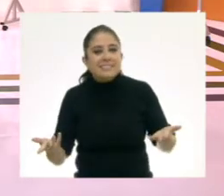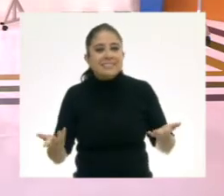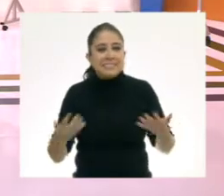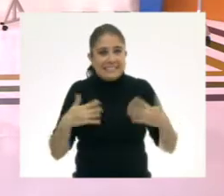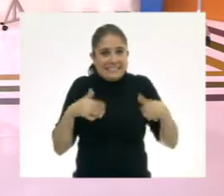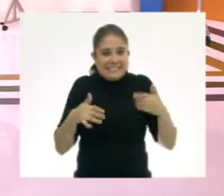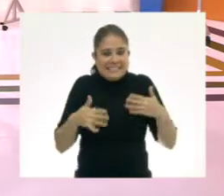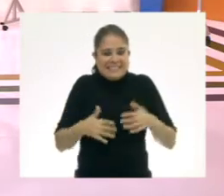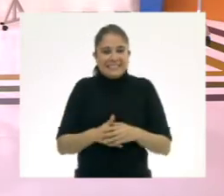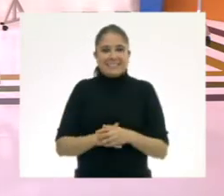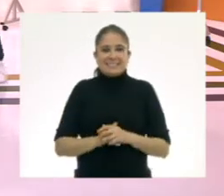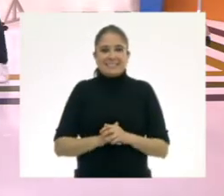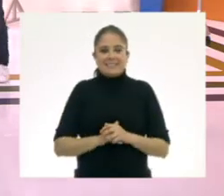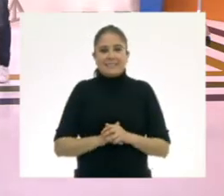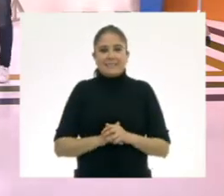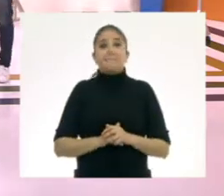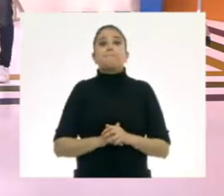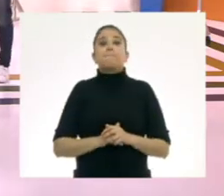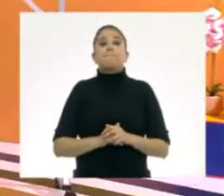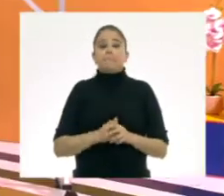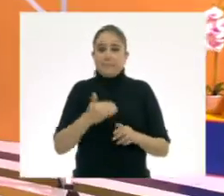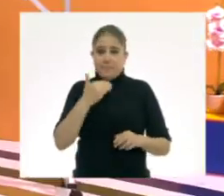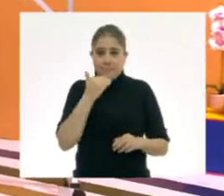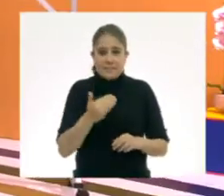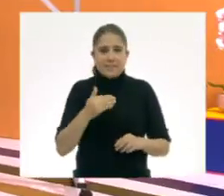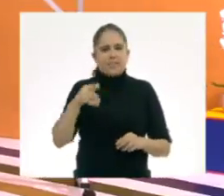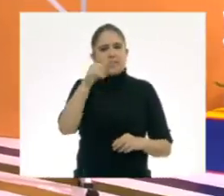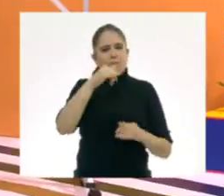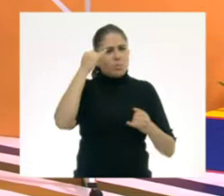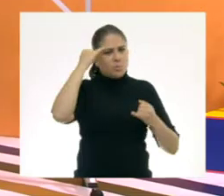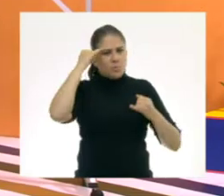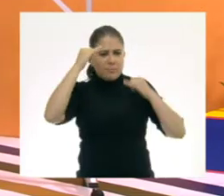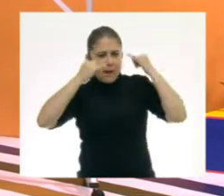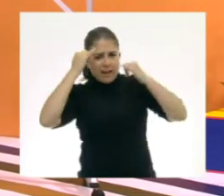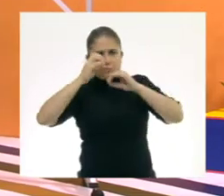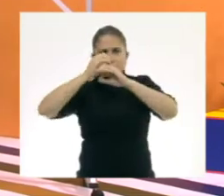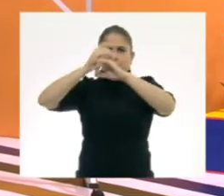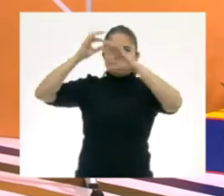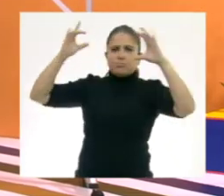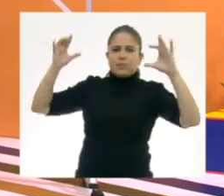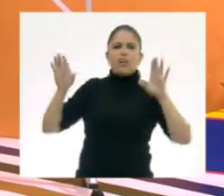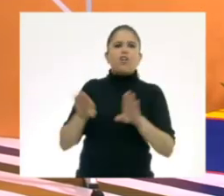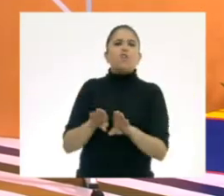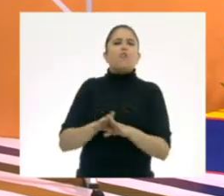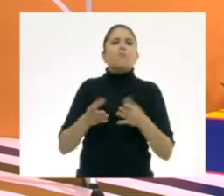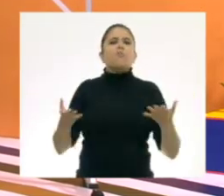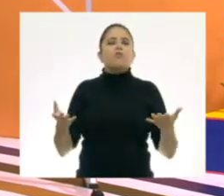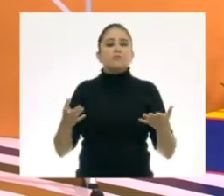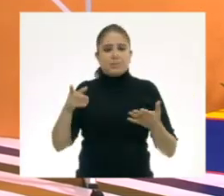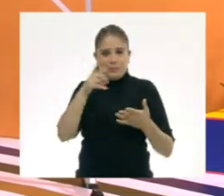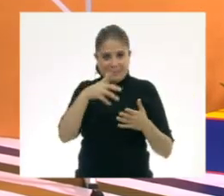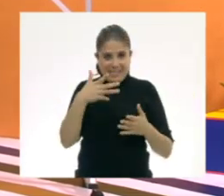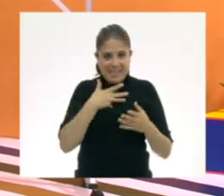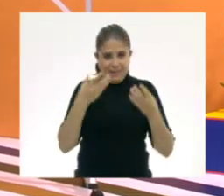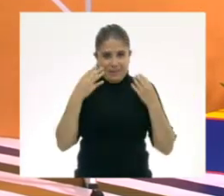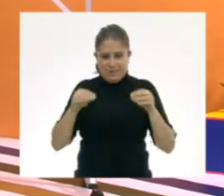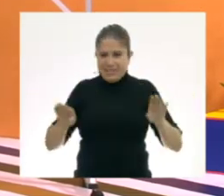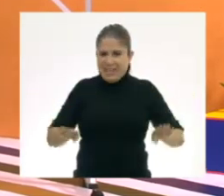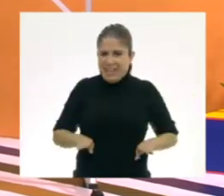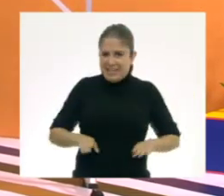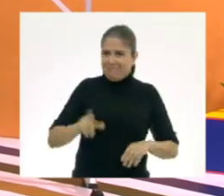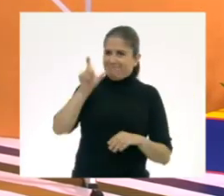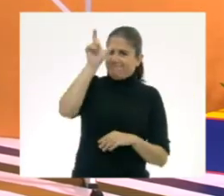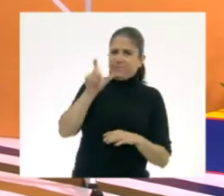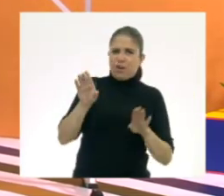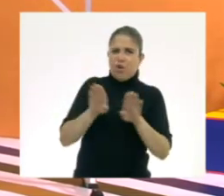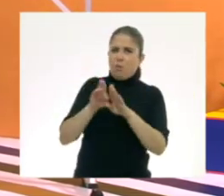Dinos. Sí, muy bien. ¿Cómo te has imaginado? Yo creo que ya te lo imaginaste y tienes muchísimas características